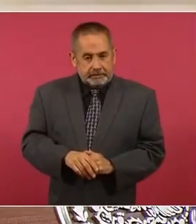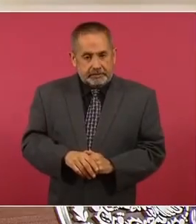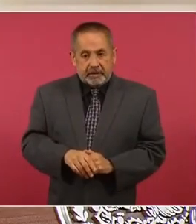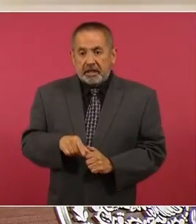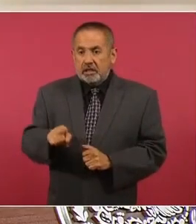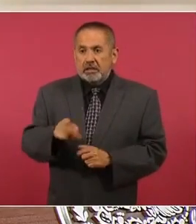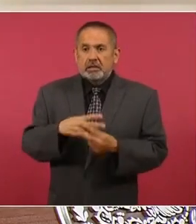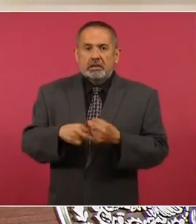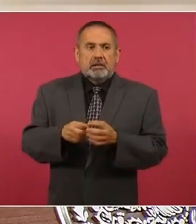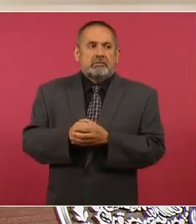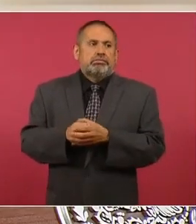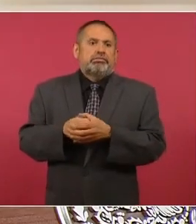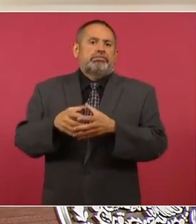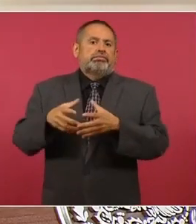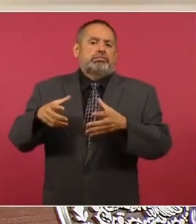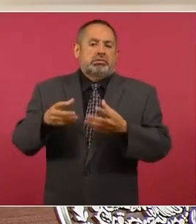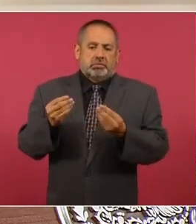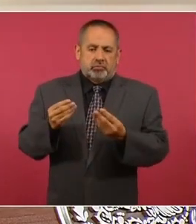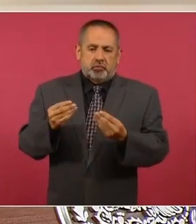extendió